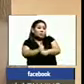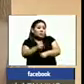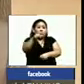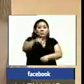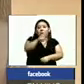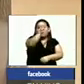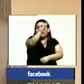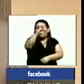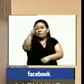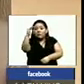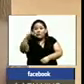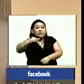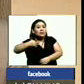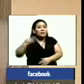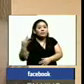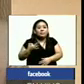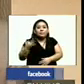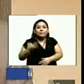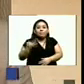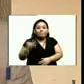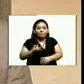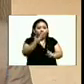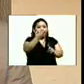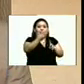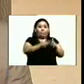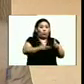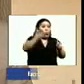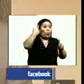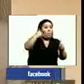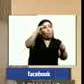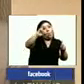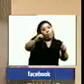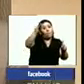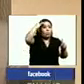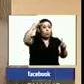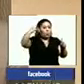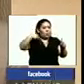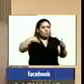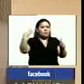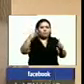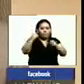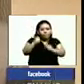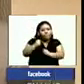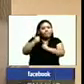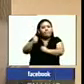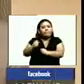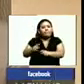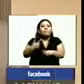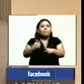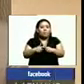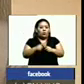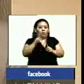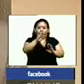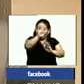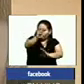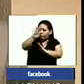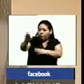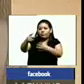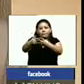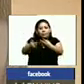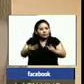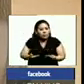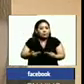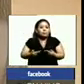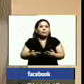país demanda una procuradora o un procurador sumamente valiente, pero en principio respetuoso de los derechos humanos